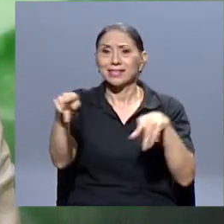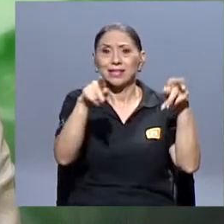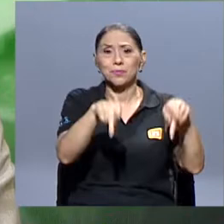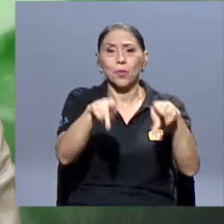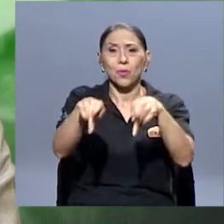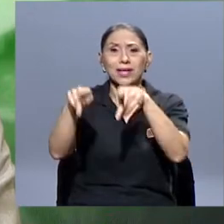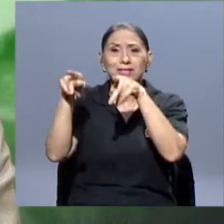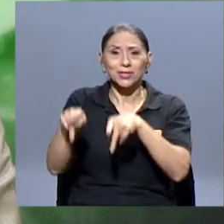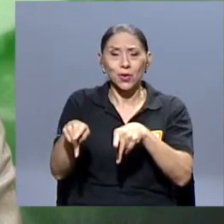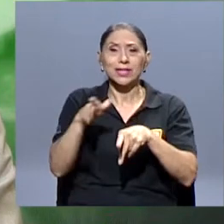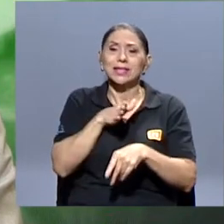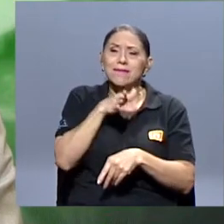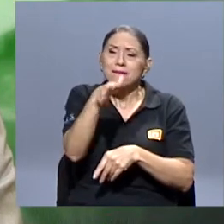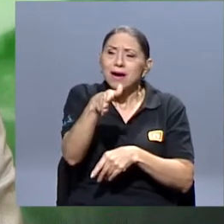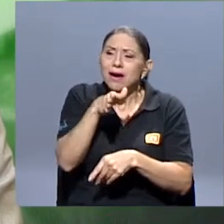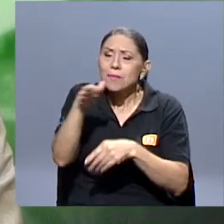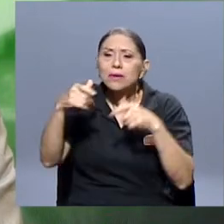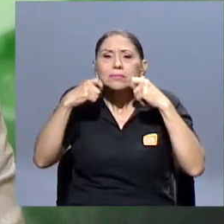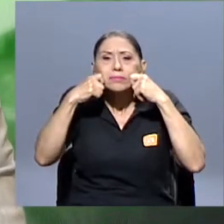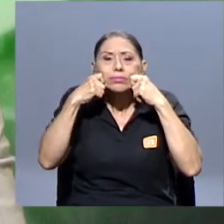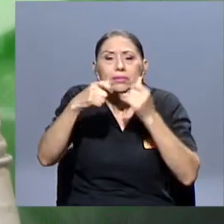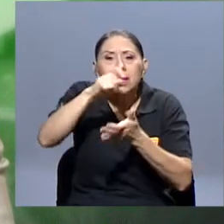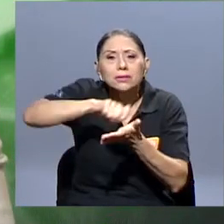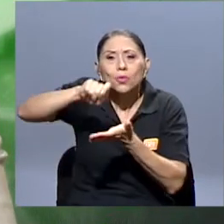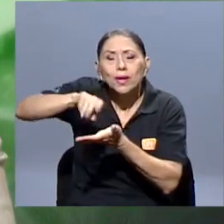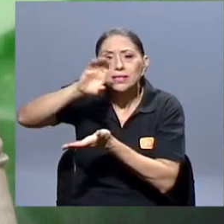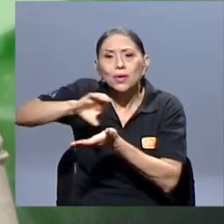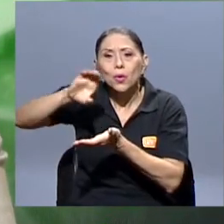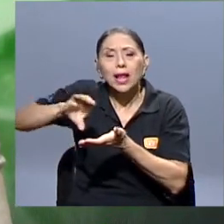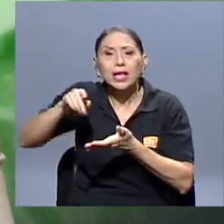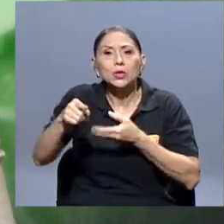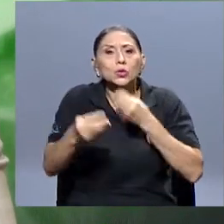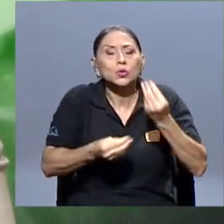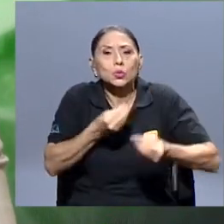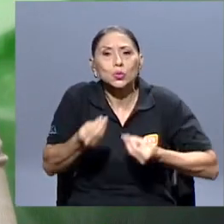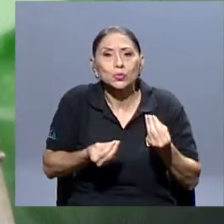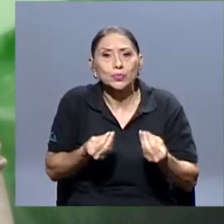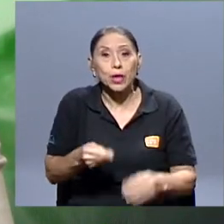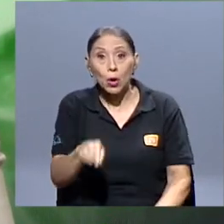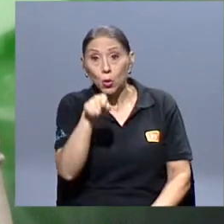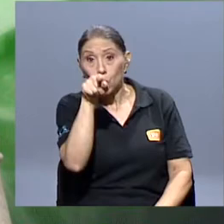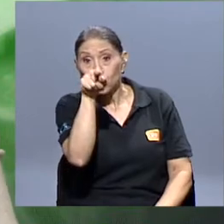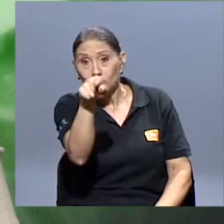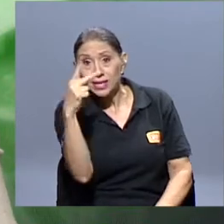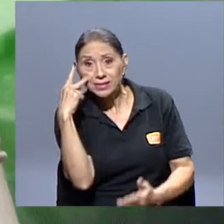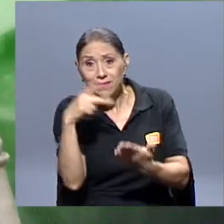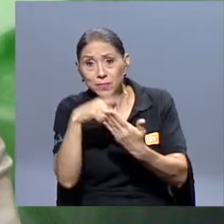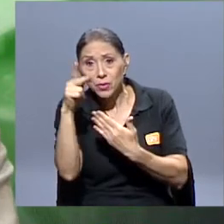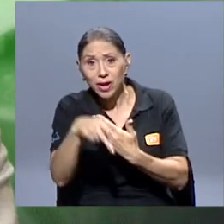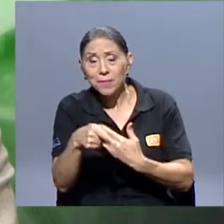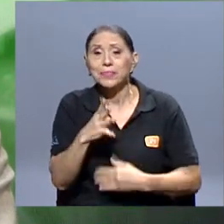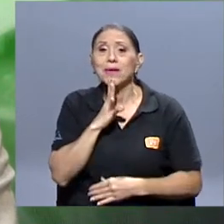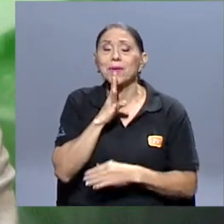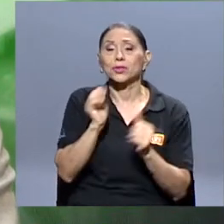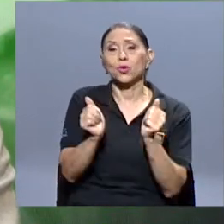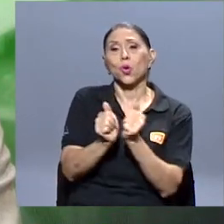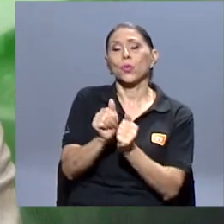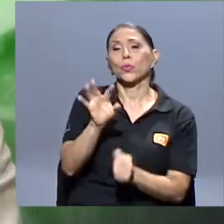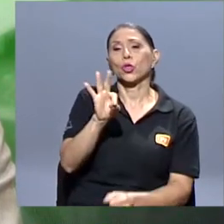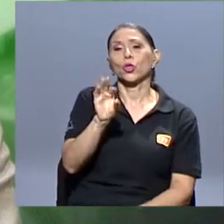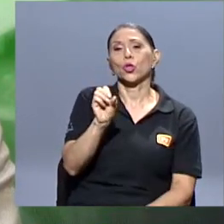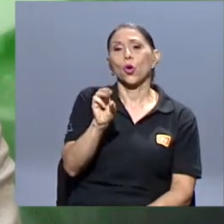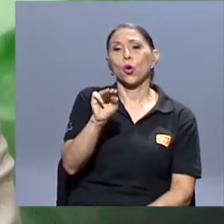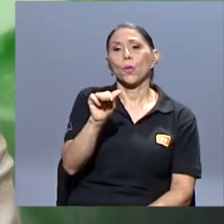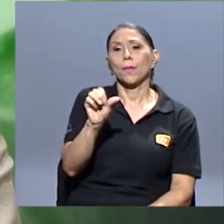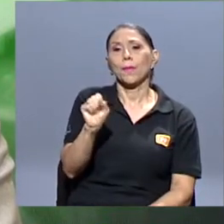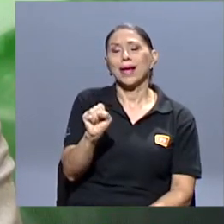llevando presencialidad en las escuelas y los colegios. Para ustedes que nos acompañan en esta semana en el KISS, estamos hablando con don Tomás